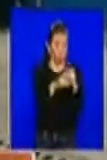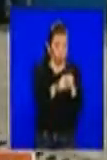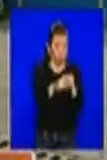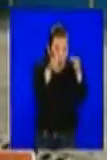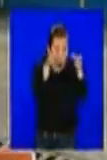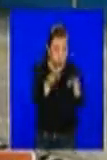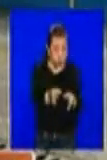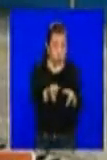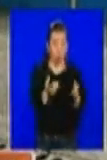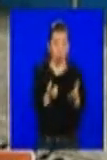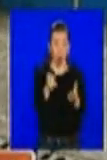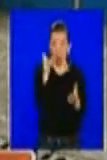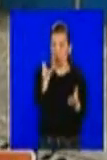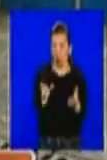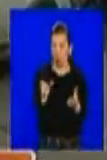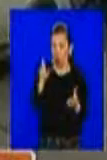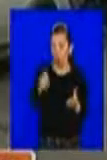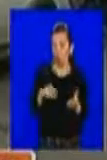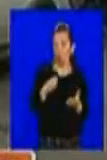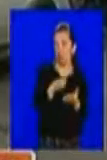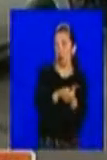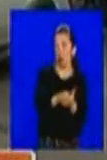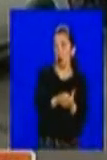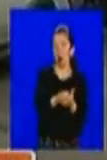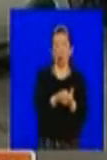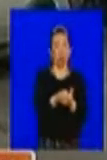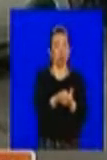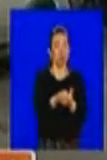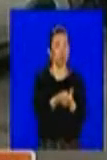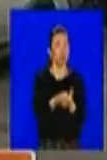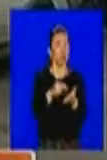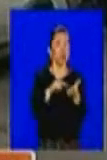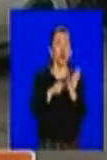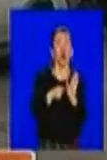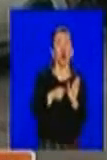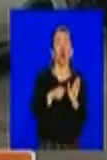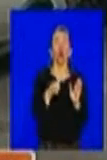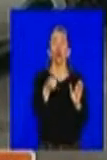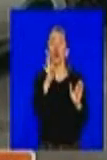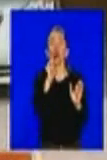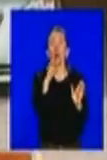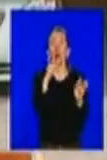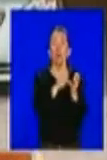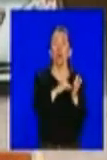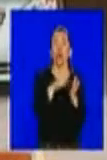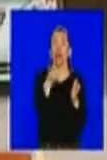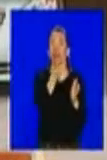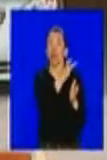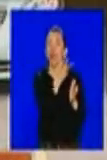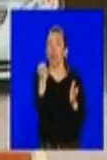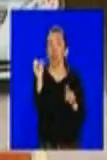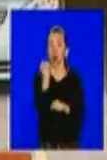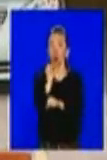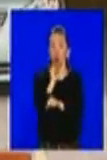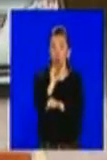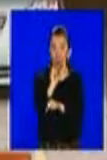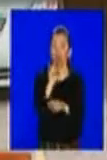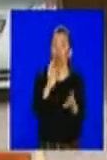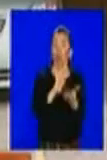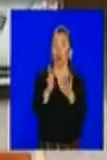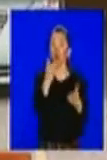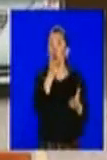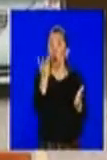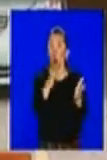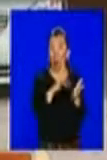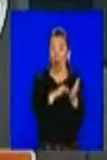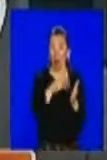que cualquier usuario tiene que pagar. En algunos casos llegaría hasta 9.700 pesos la hora, me parece que es exagerado. Los usuarios han